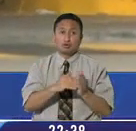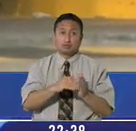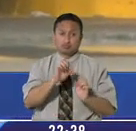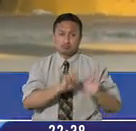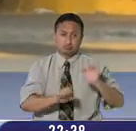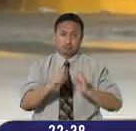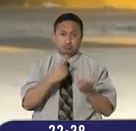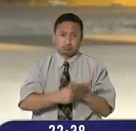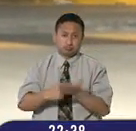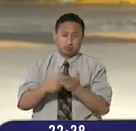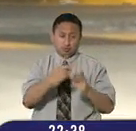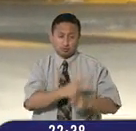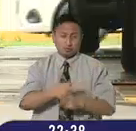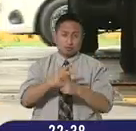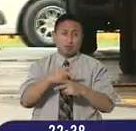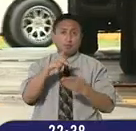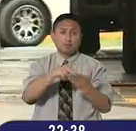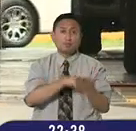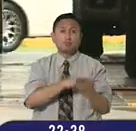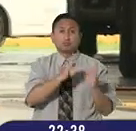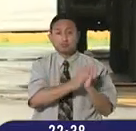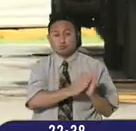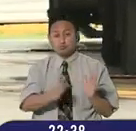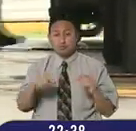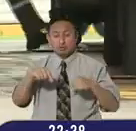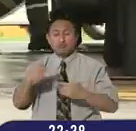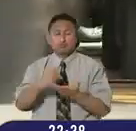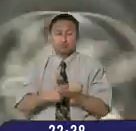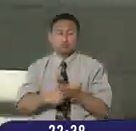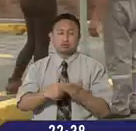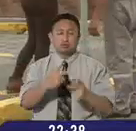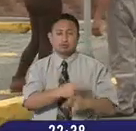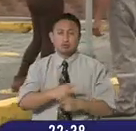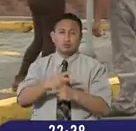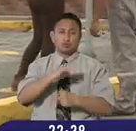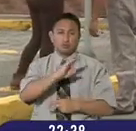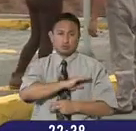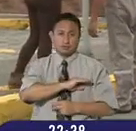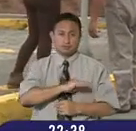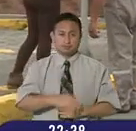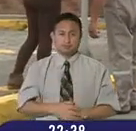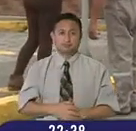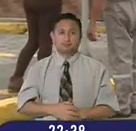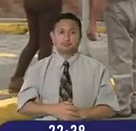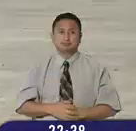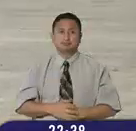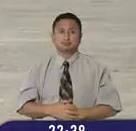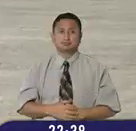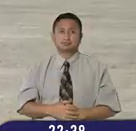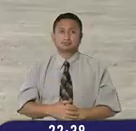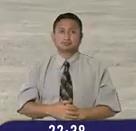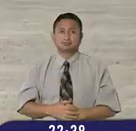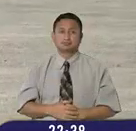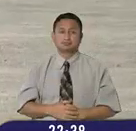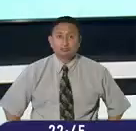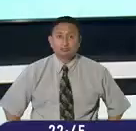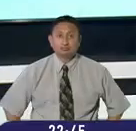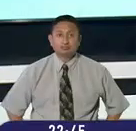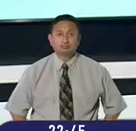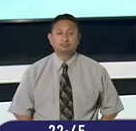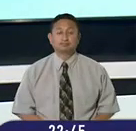la mesa edilicia y el proyecto de ordenanza pase a debate al Consejo Metropolitano, informó Mauricio